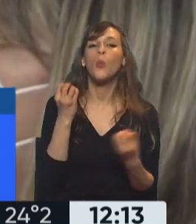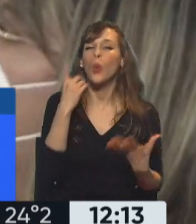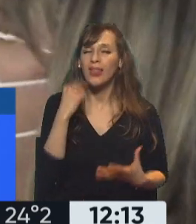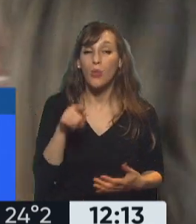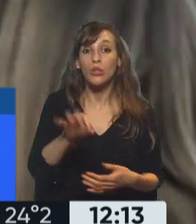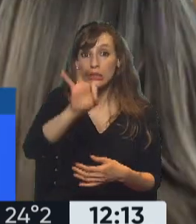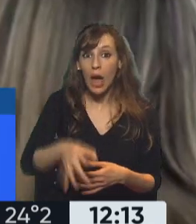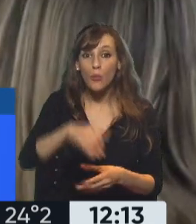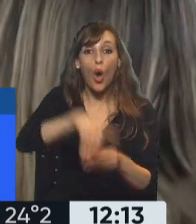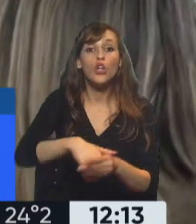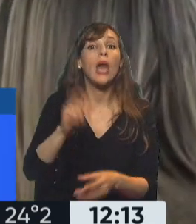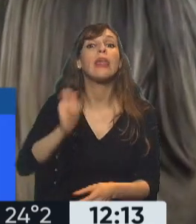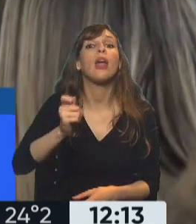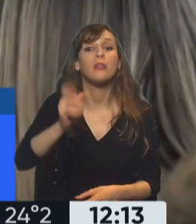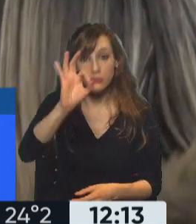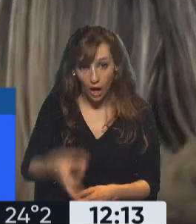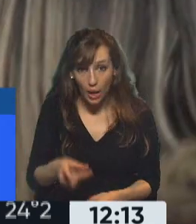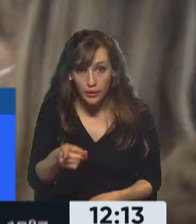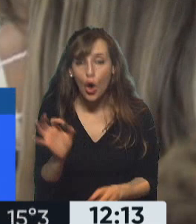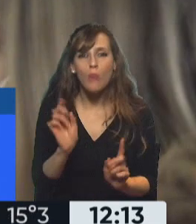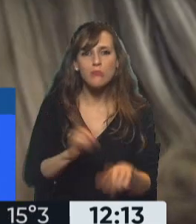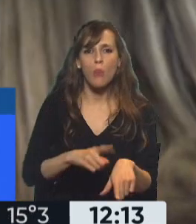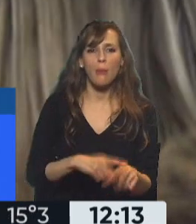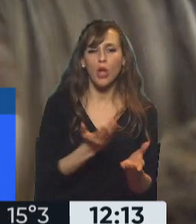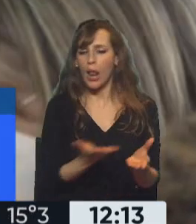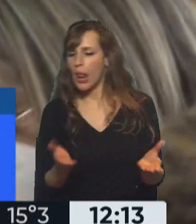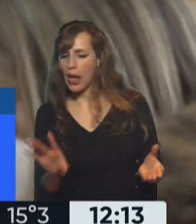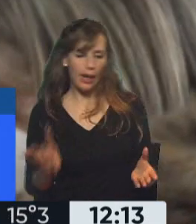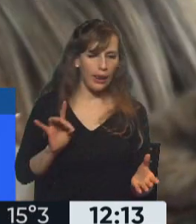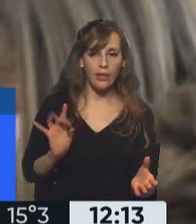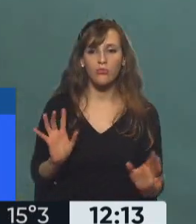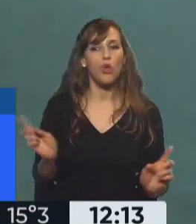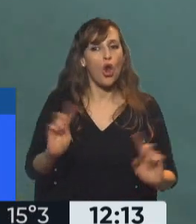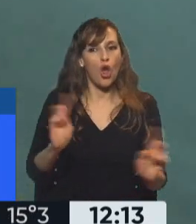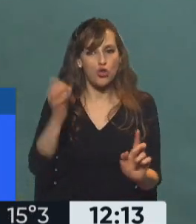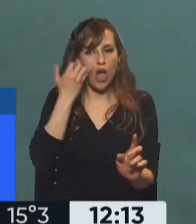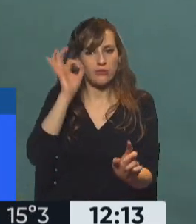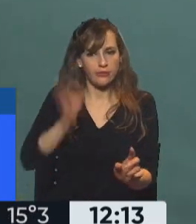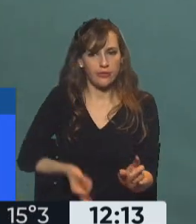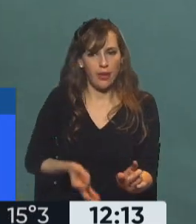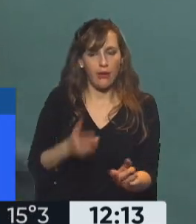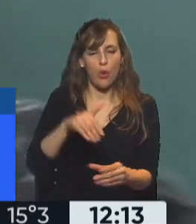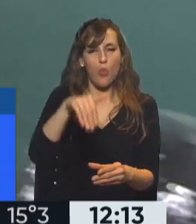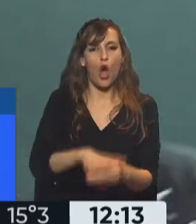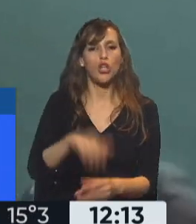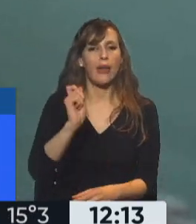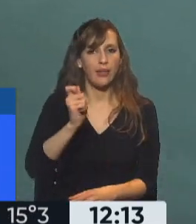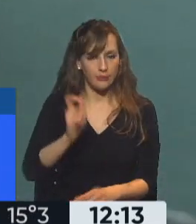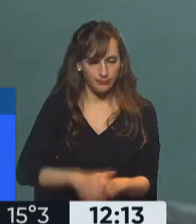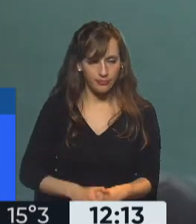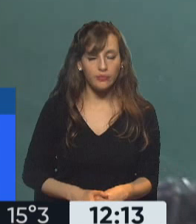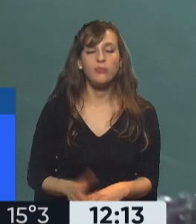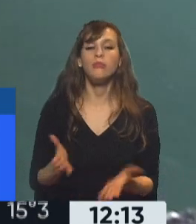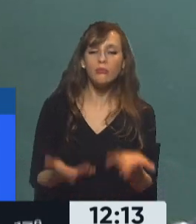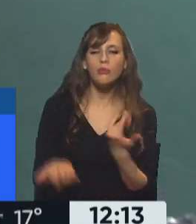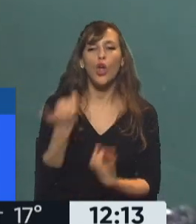solo si lo tiene elegido o se va a decidir en el cuarto oscuro. No, ya lo tengo elegido, lo he estudiado y lo tengo elegido. Lo tiene elegido. Sí. Muy bien, cuéntenos, y en